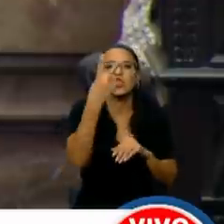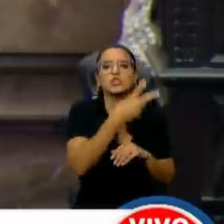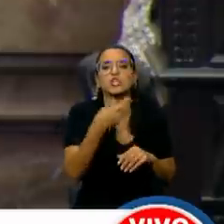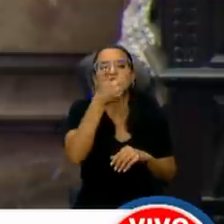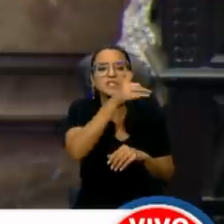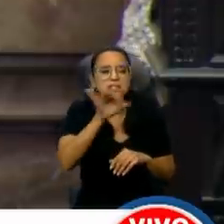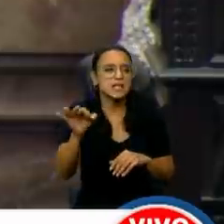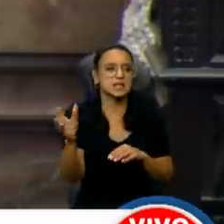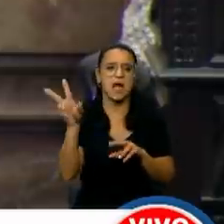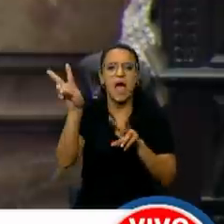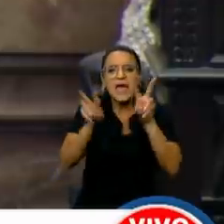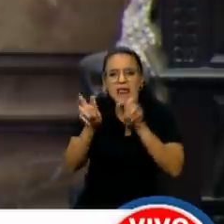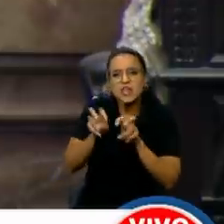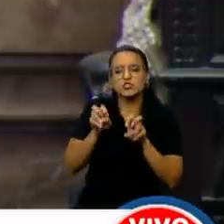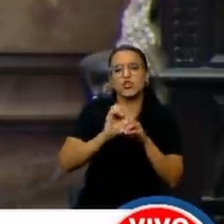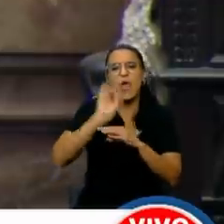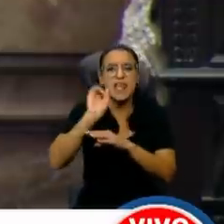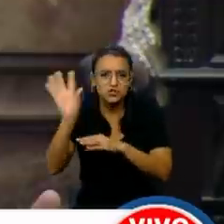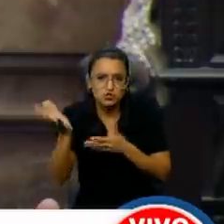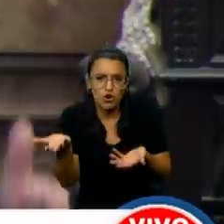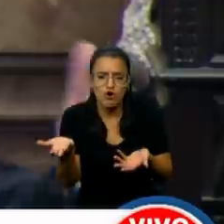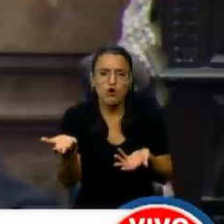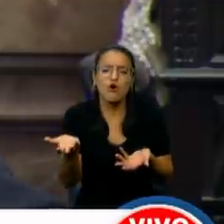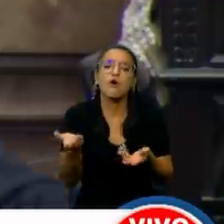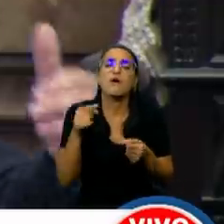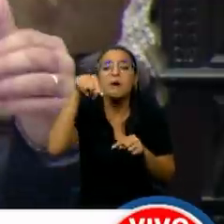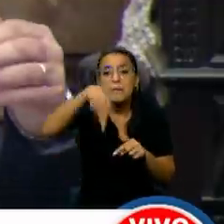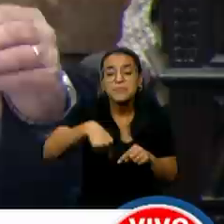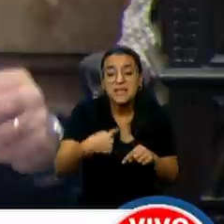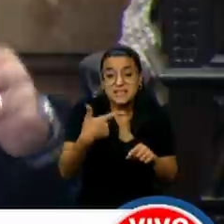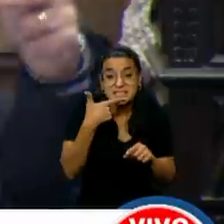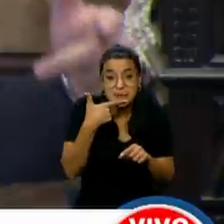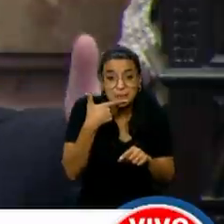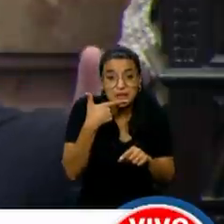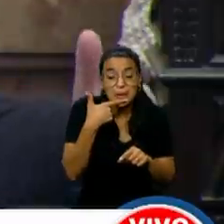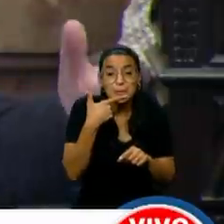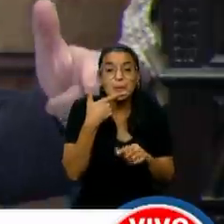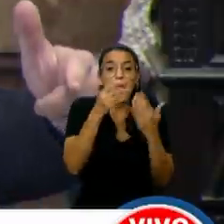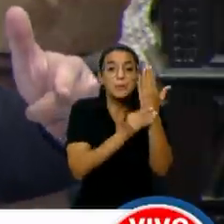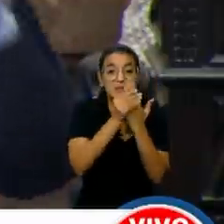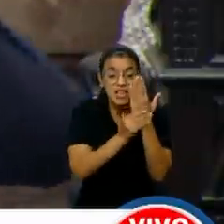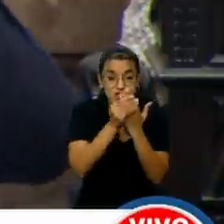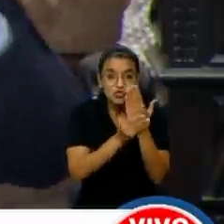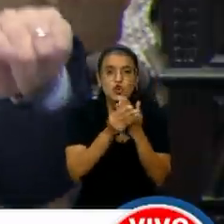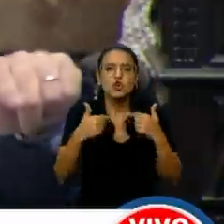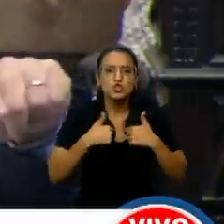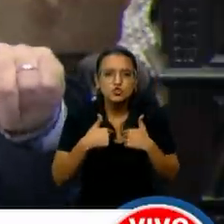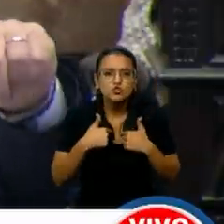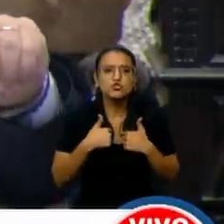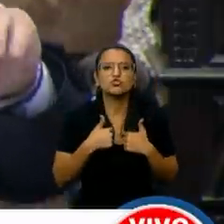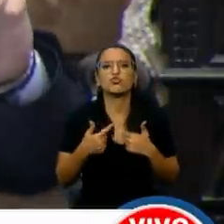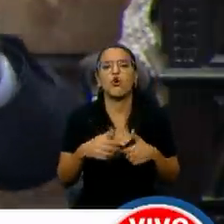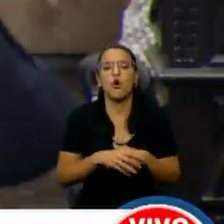ingresos y egresos pero en septiembre viene el ministro y yo siendo todavía